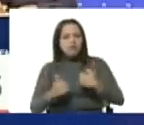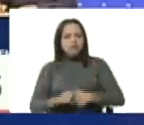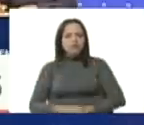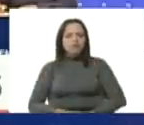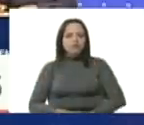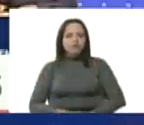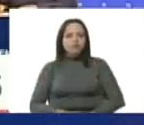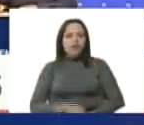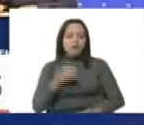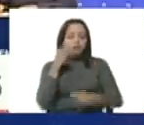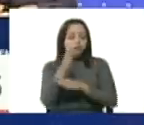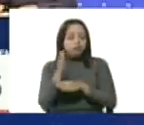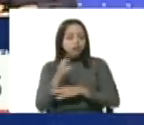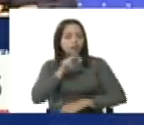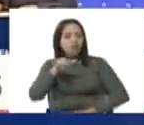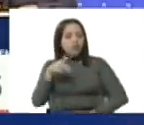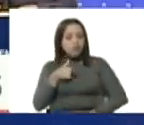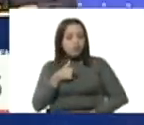llegar nosotros